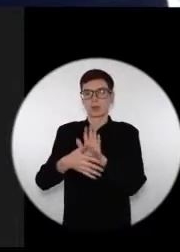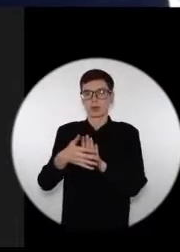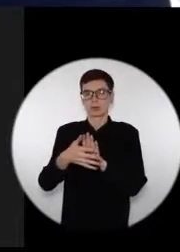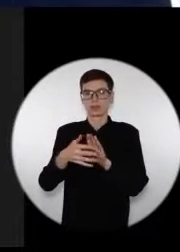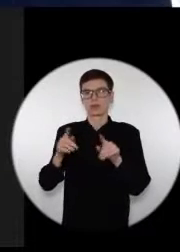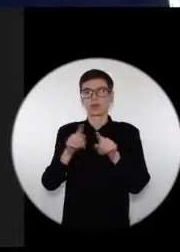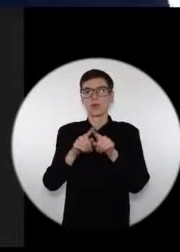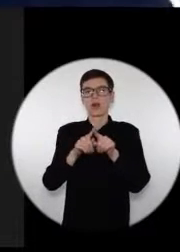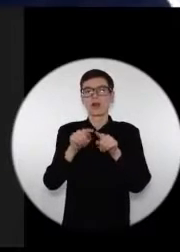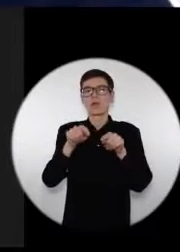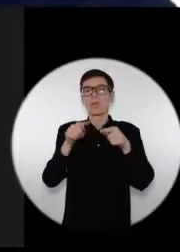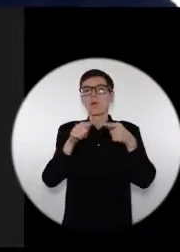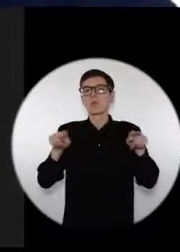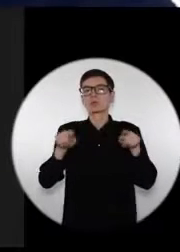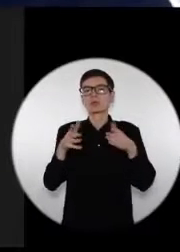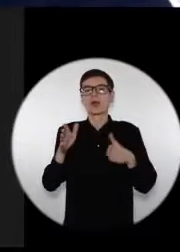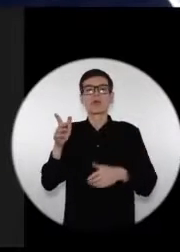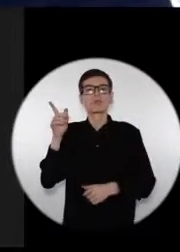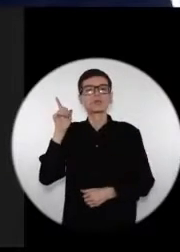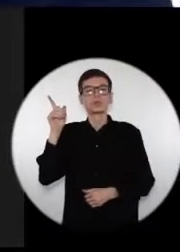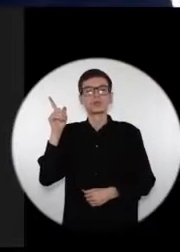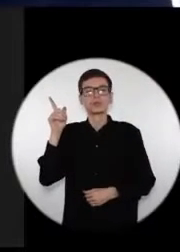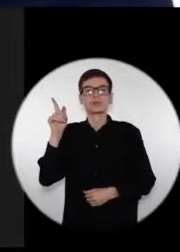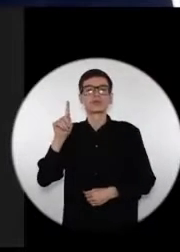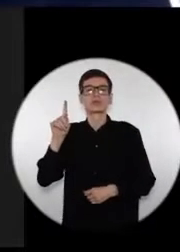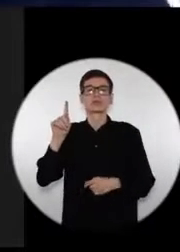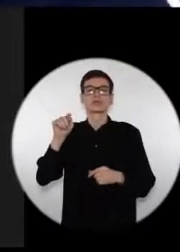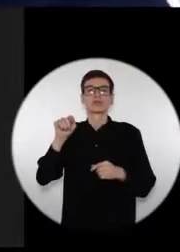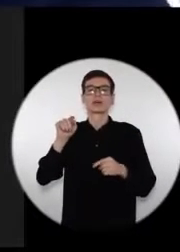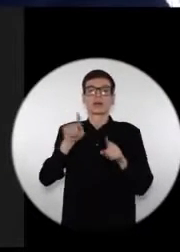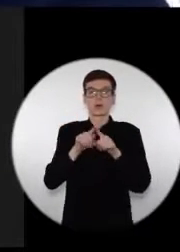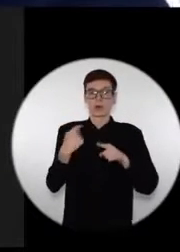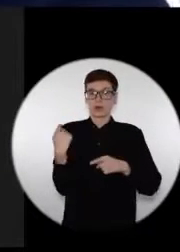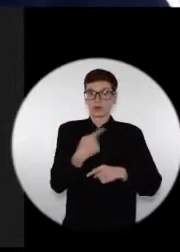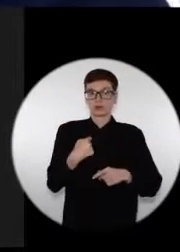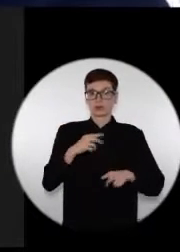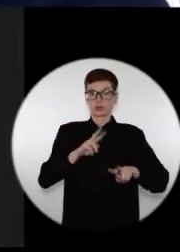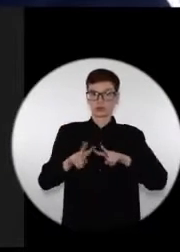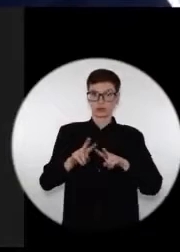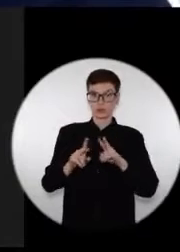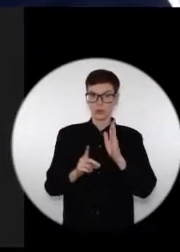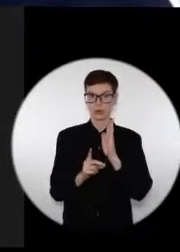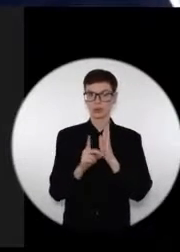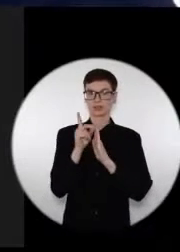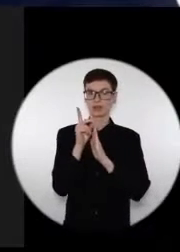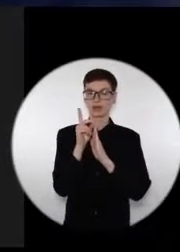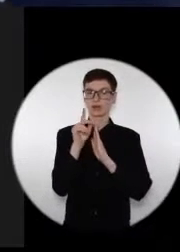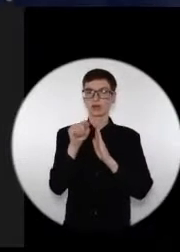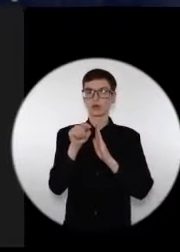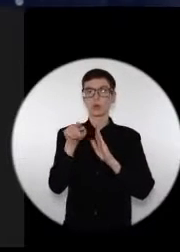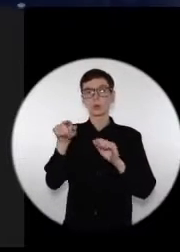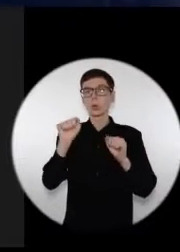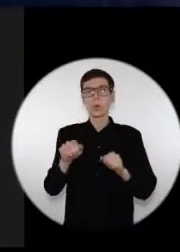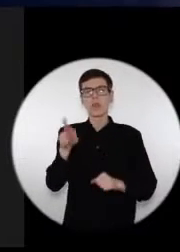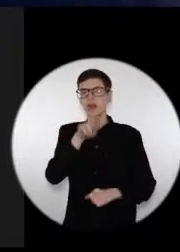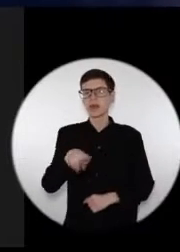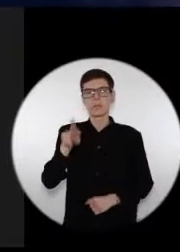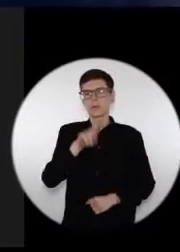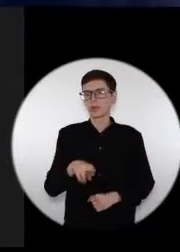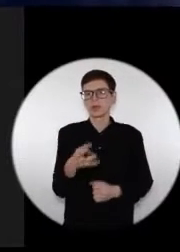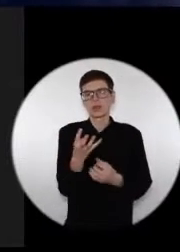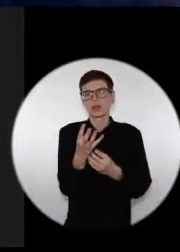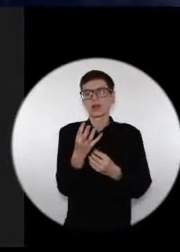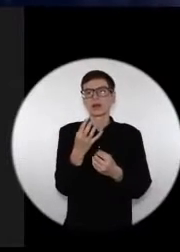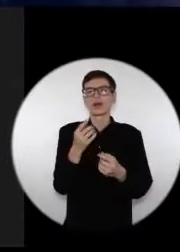música más que música como sonido como ambiente sonoro un proyecto de una plataforma que de fondo desarrollé en